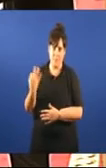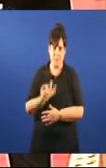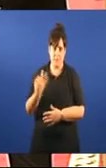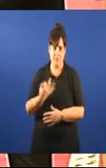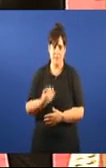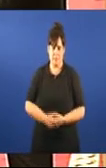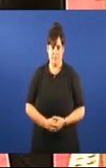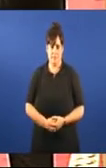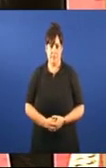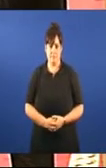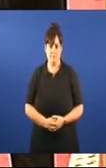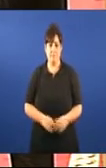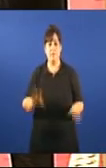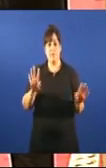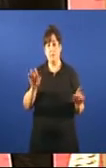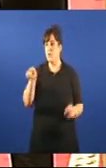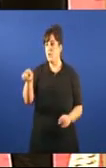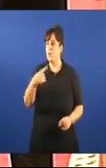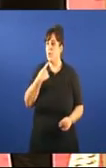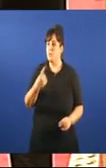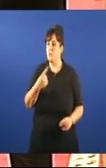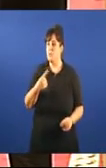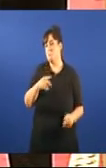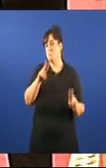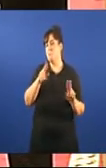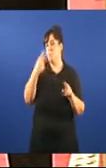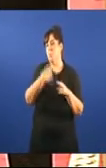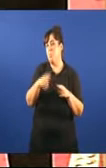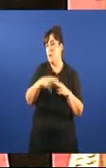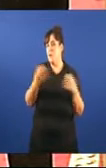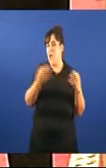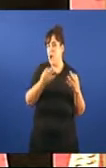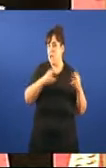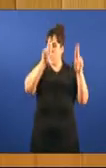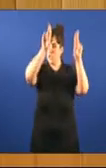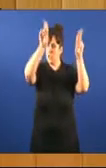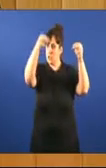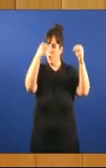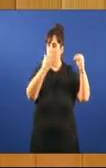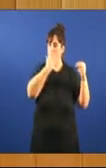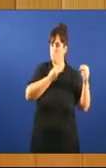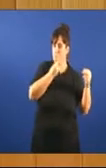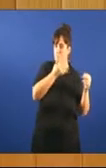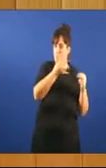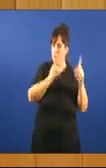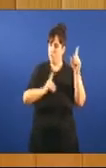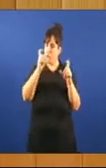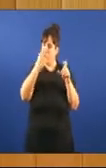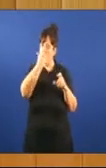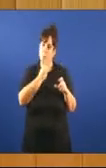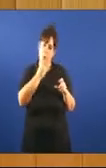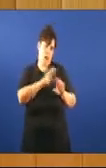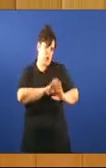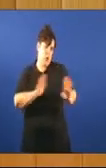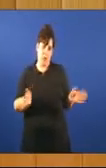para vostede a política é colocar un bo titular e unha boa foto. Por iso, veu hoxe de novo, se é recurrente